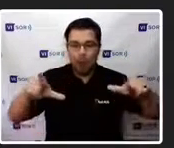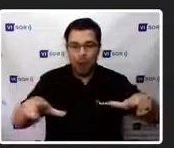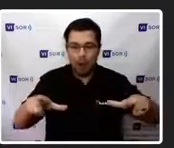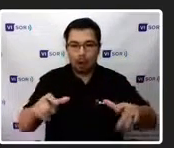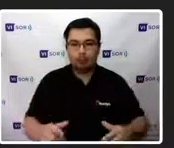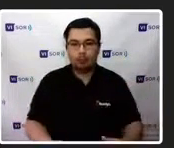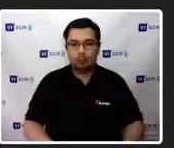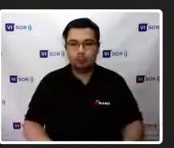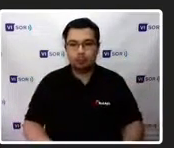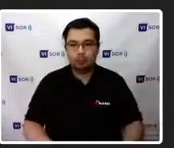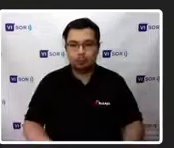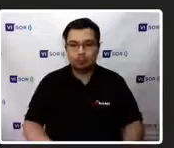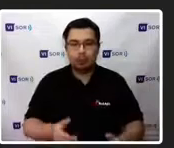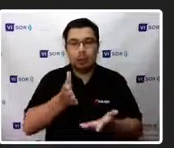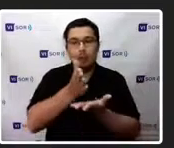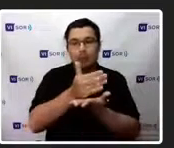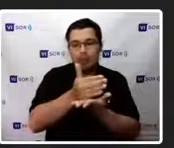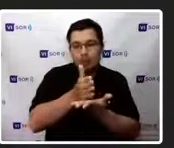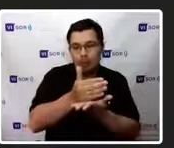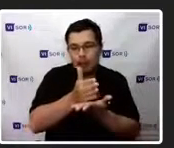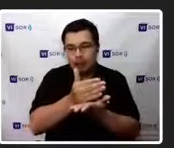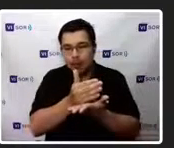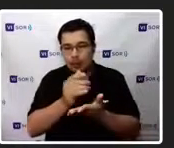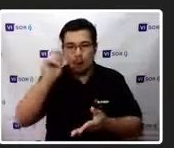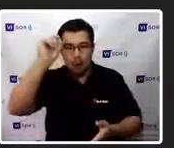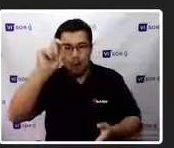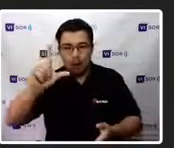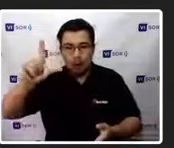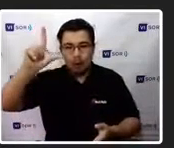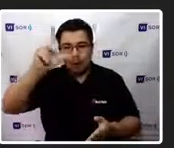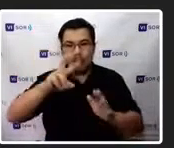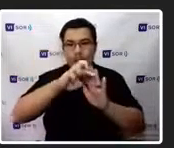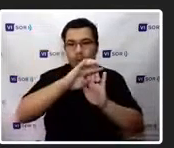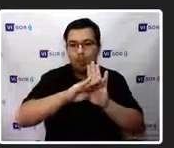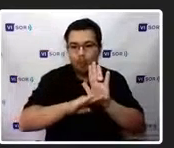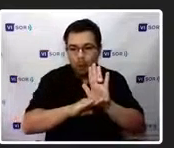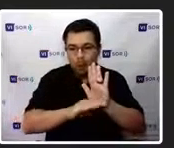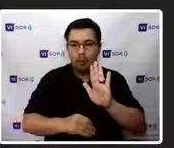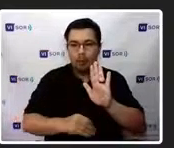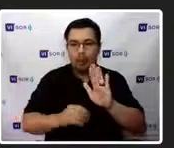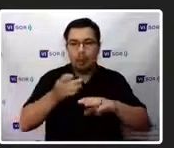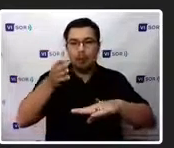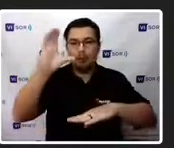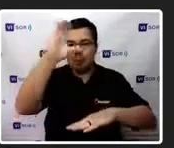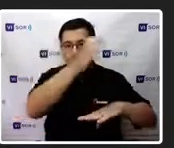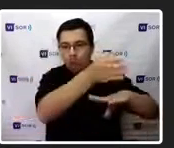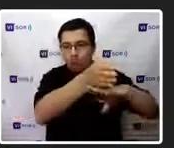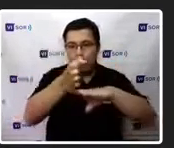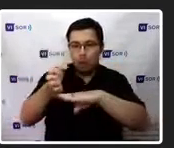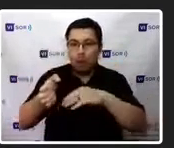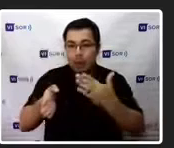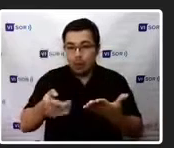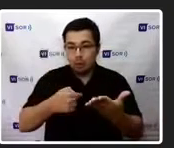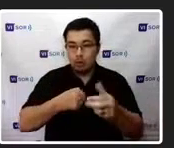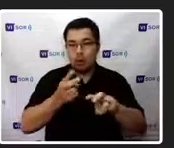planificación y logística de programas turísticos. Es algo que hago más como de manera independiente, como